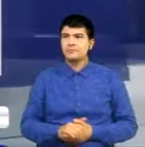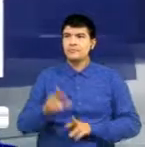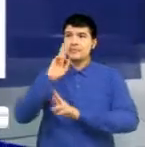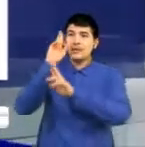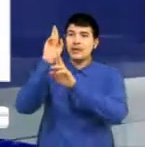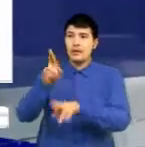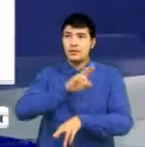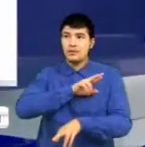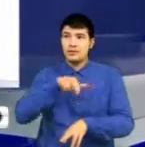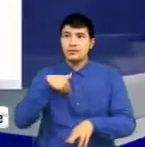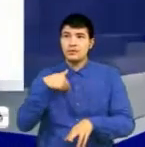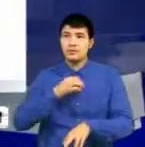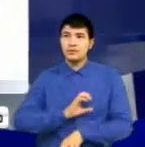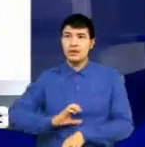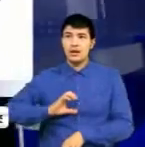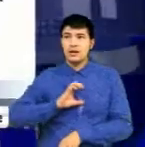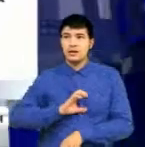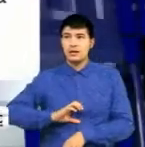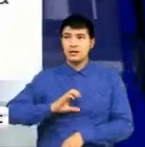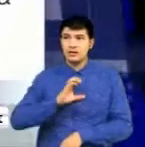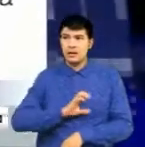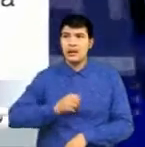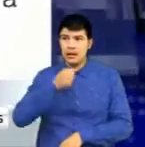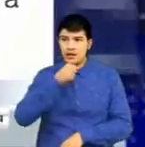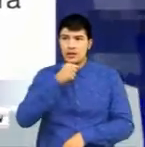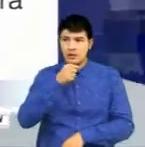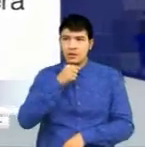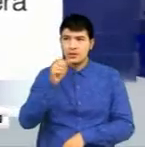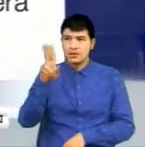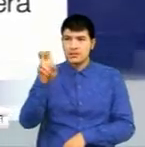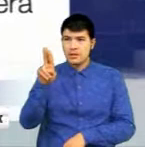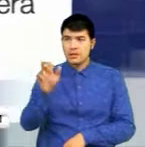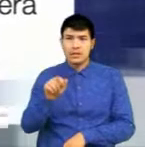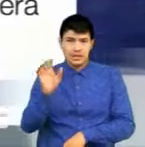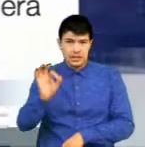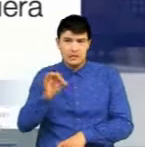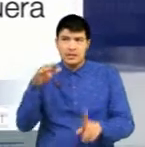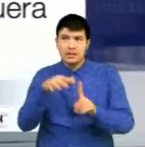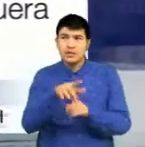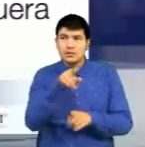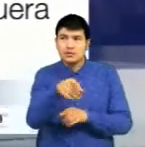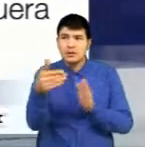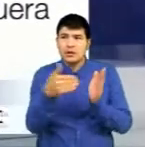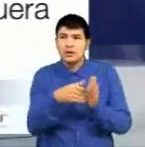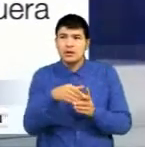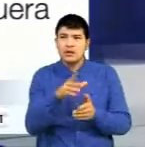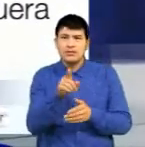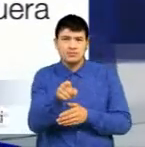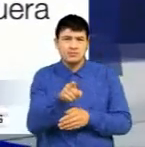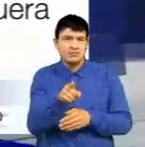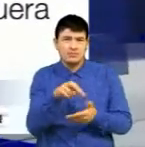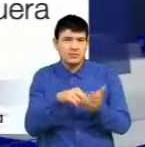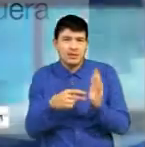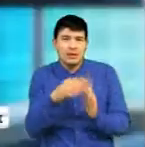hemos caracterizado por la noticia veraz y oportuna que no siempre agrada a los afectados. Su acusación es fuera de